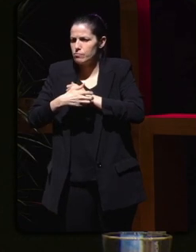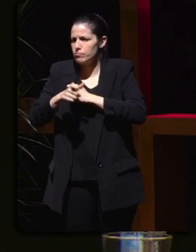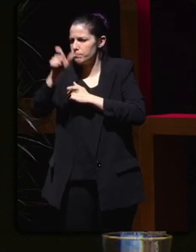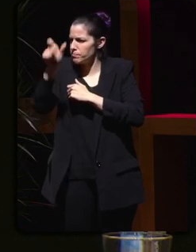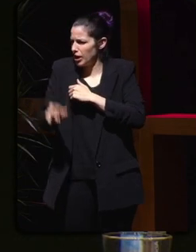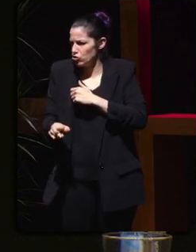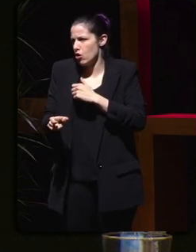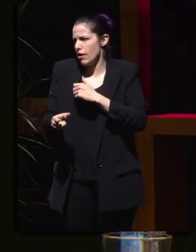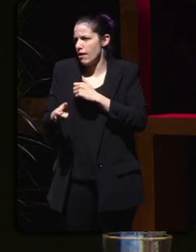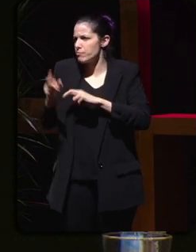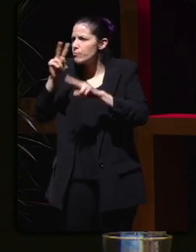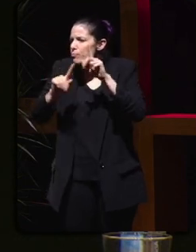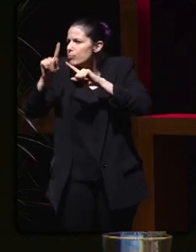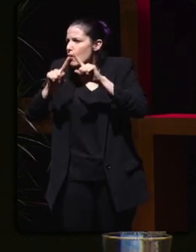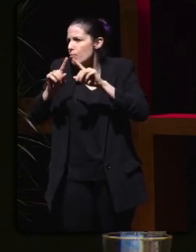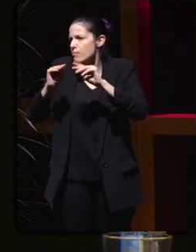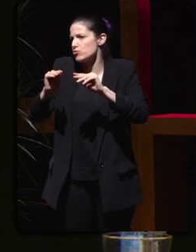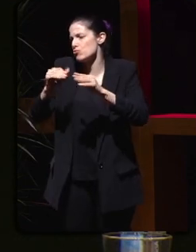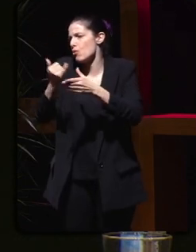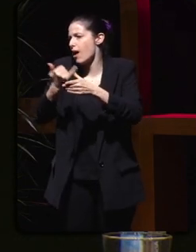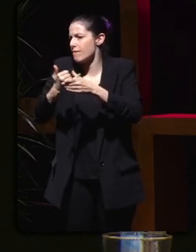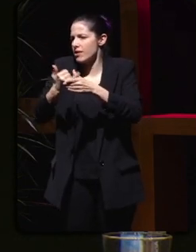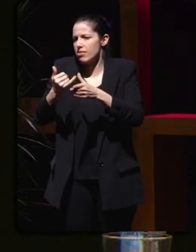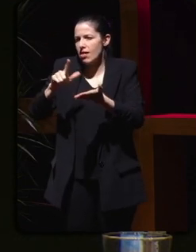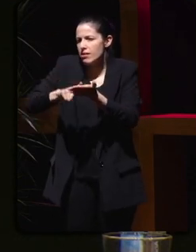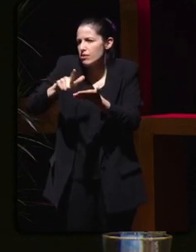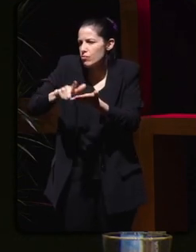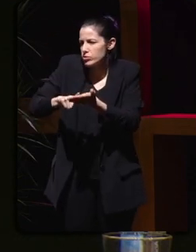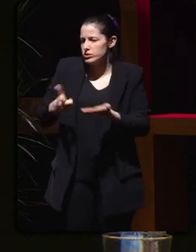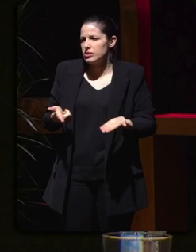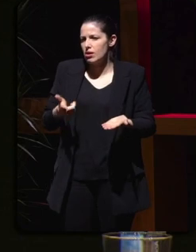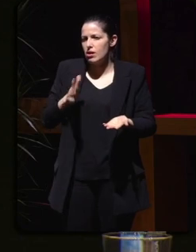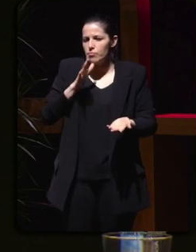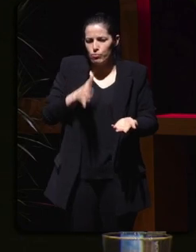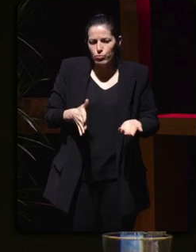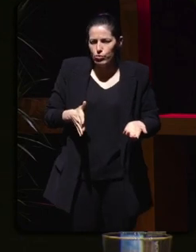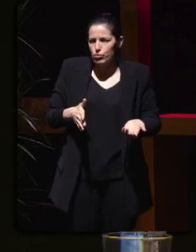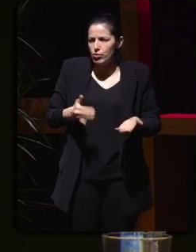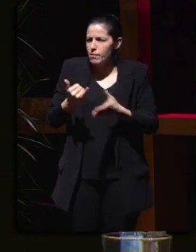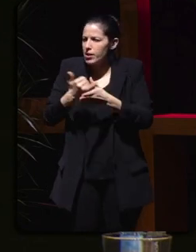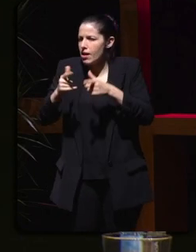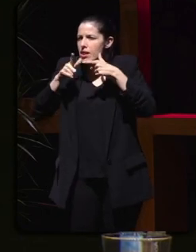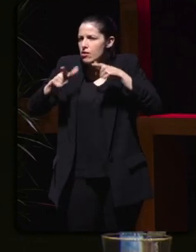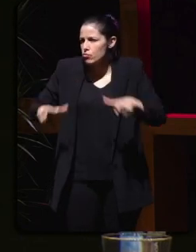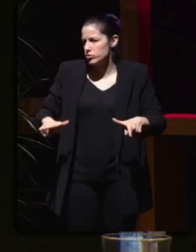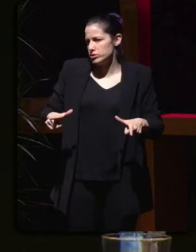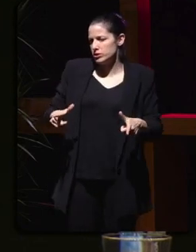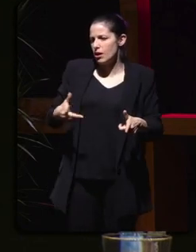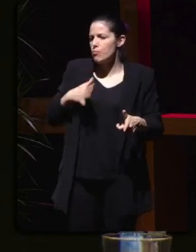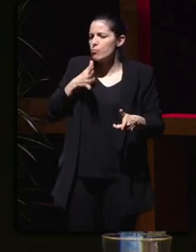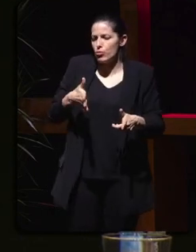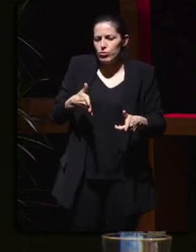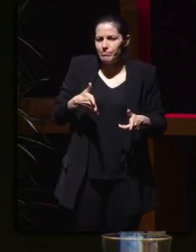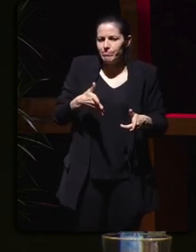tiene suficientes habilidades lingüísticas porque la lengua española es muy generosa y te permite hacerlo de Mil maneras